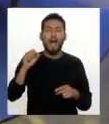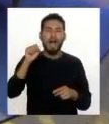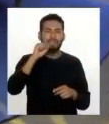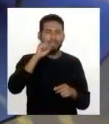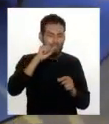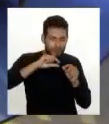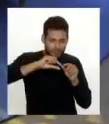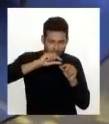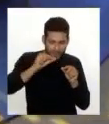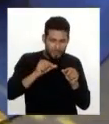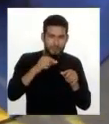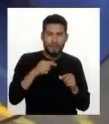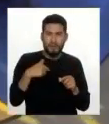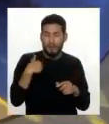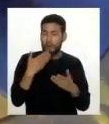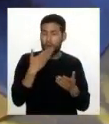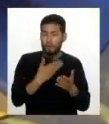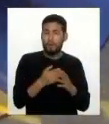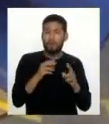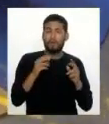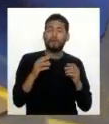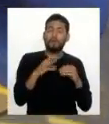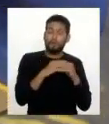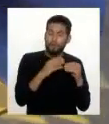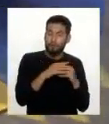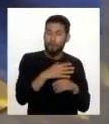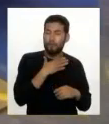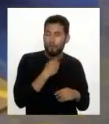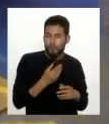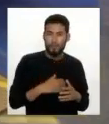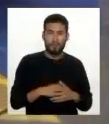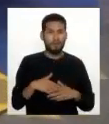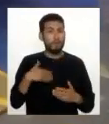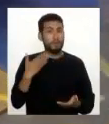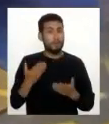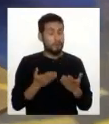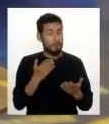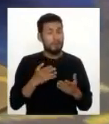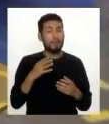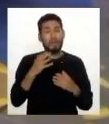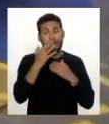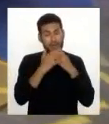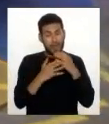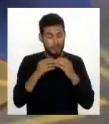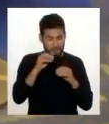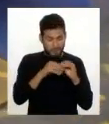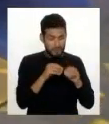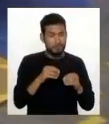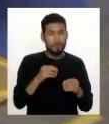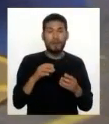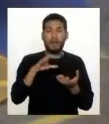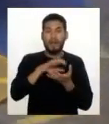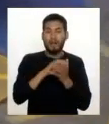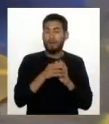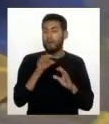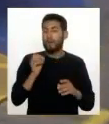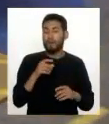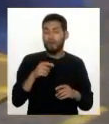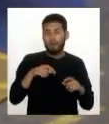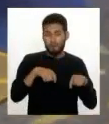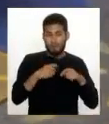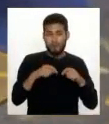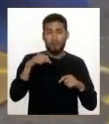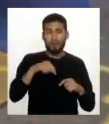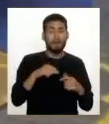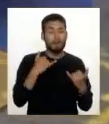apio también para que tenga ahí fibra, alguna fruta de su agrado. Podemos ponerle también lo que es la sangrecita, ¿no? En tipo un sándwich. O como decía, en las preparaciones